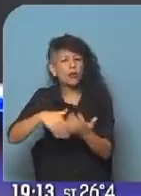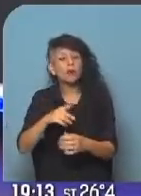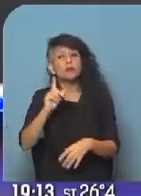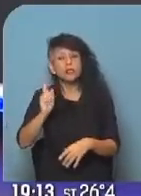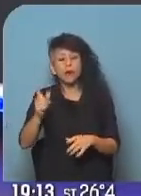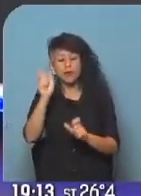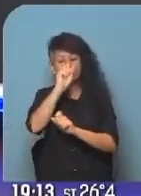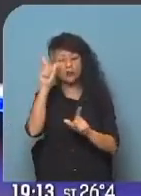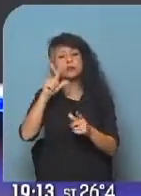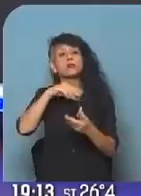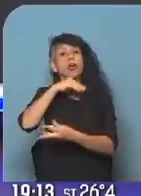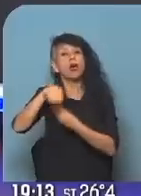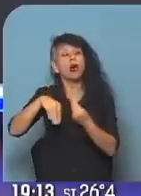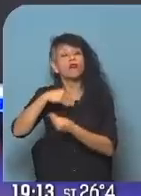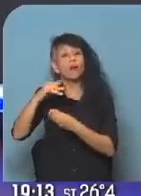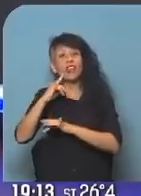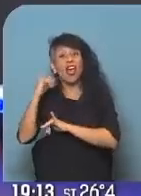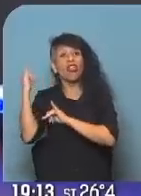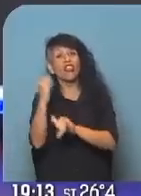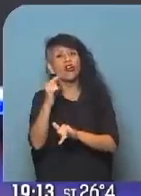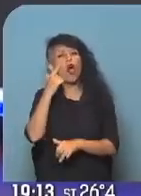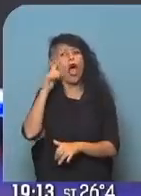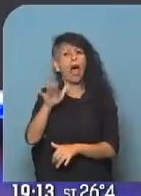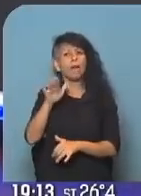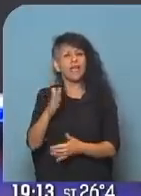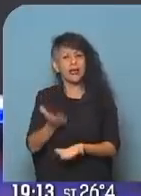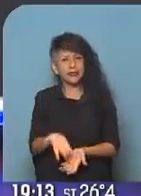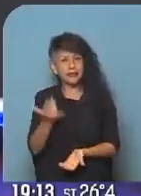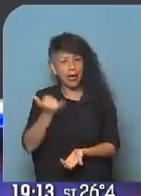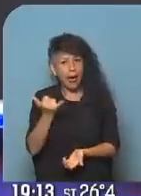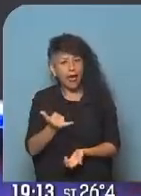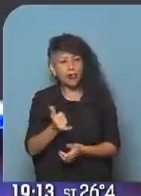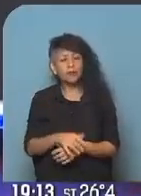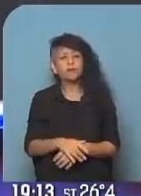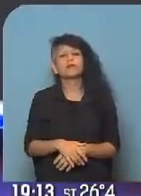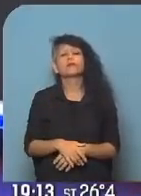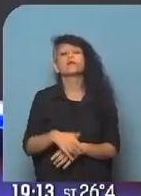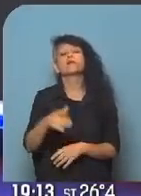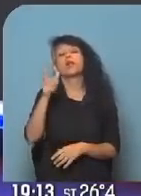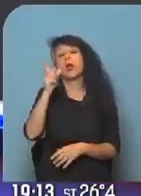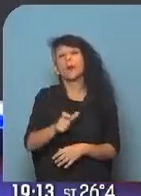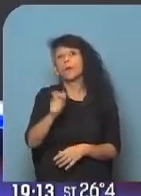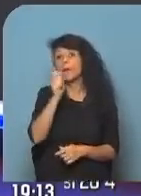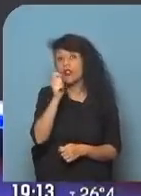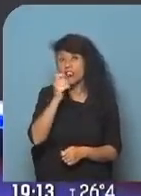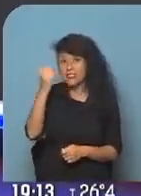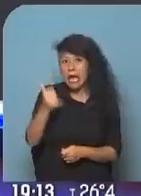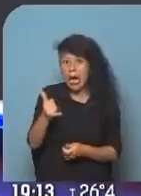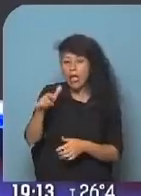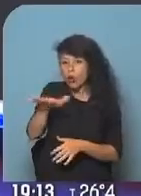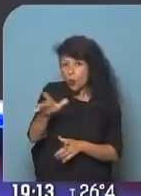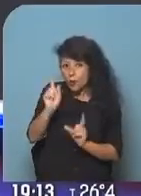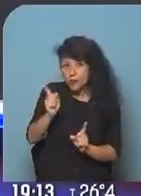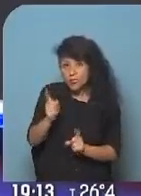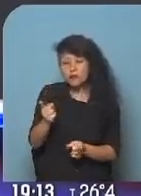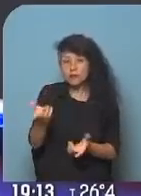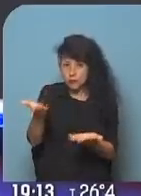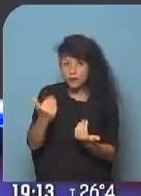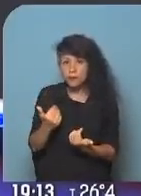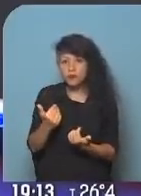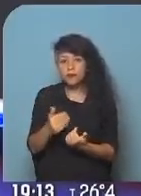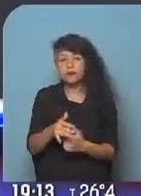esposa y va a hablar el juez, así que allí está Eduardo Salim Saad en uno de los móviles de la TV Pública. Eduardo, adelante.